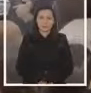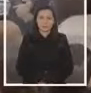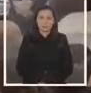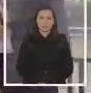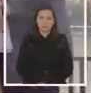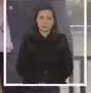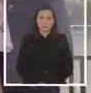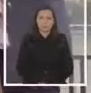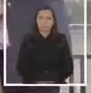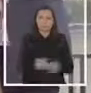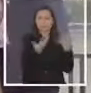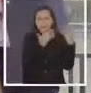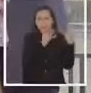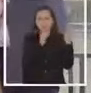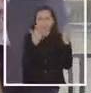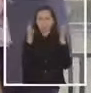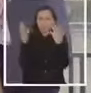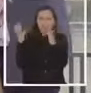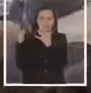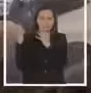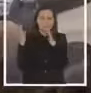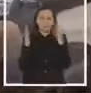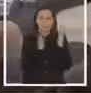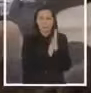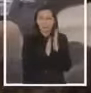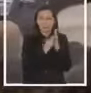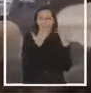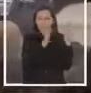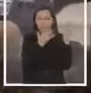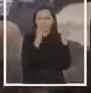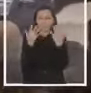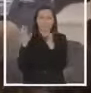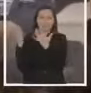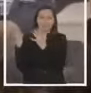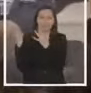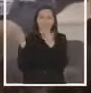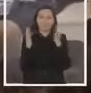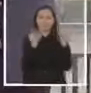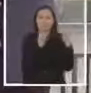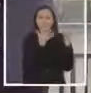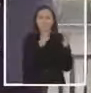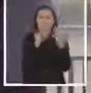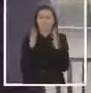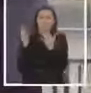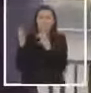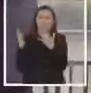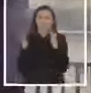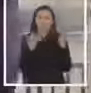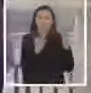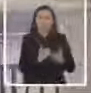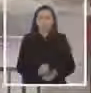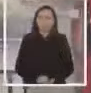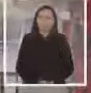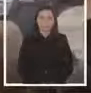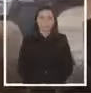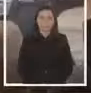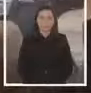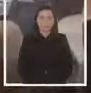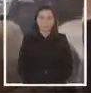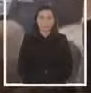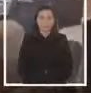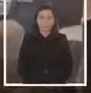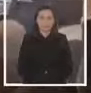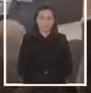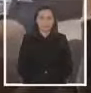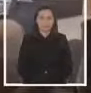dicho la ministra Jara es que sí, es cierto, hay inquietud, pero que una vez ya promulgada la ley se tiene que establecer un reglamento, la